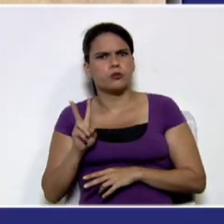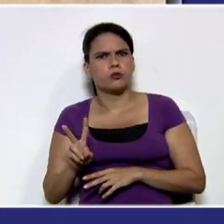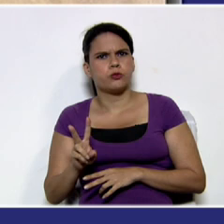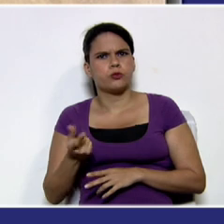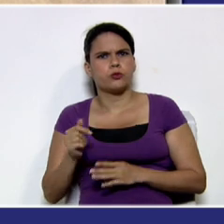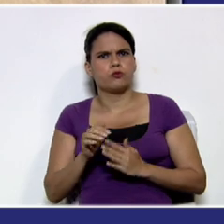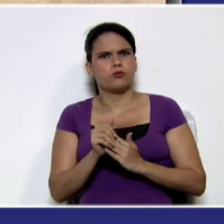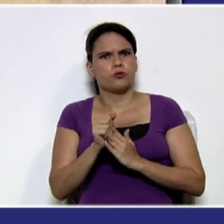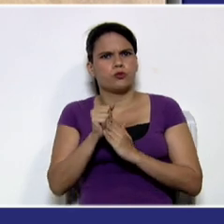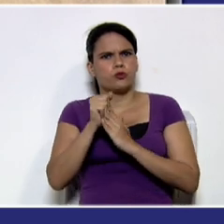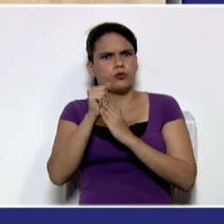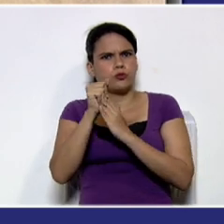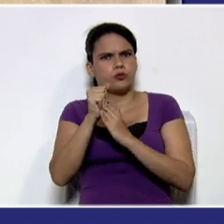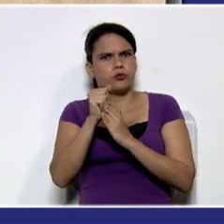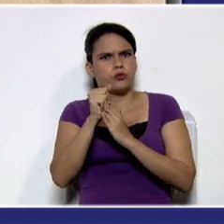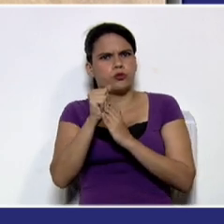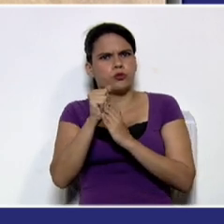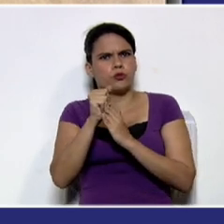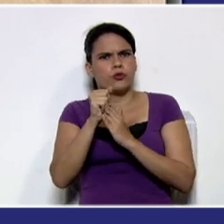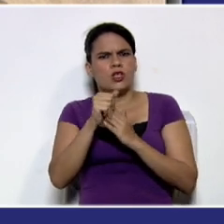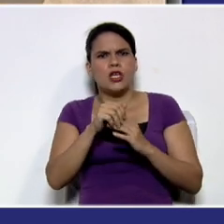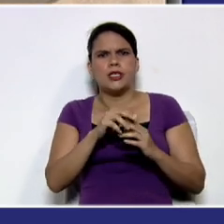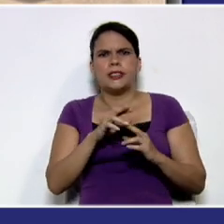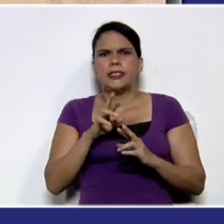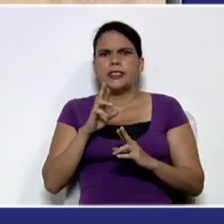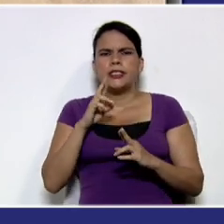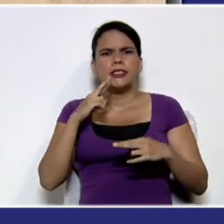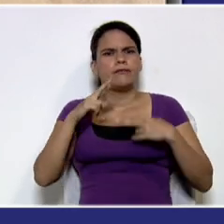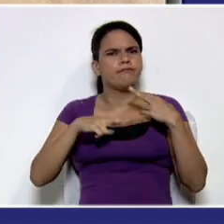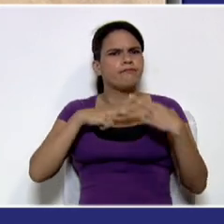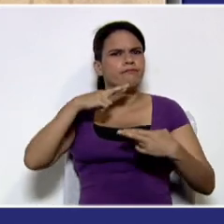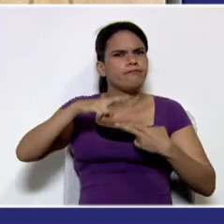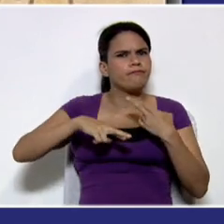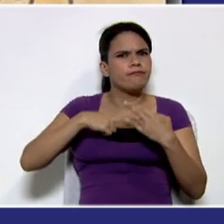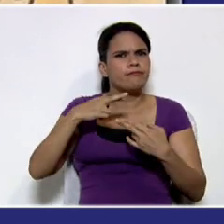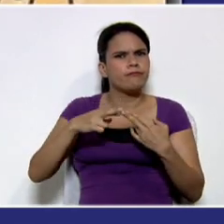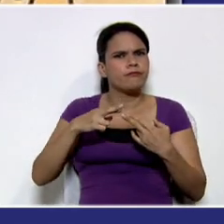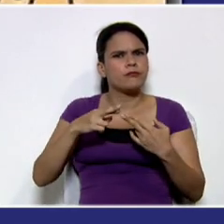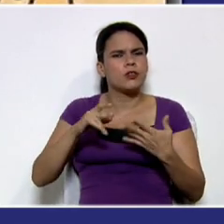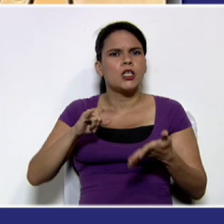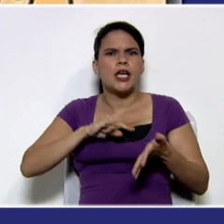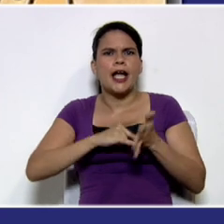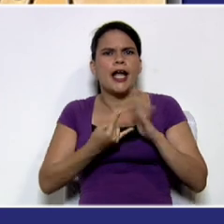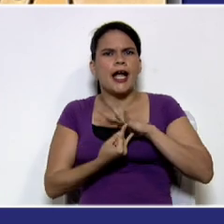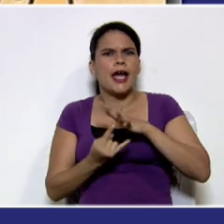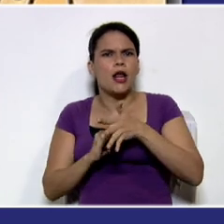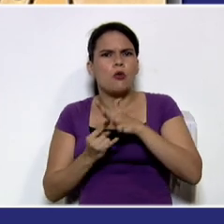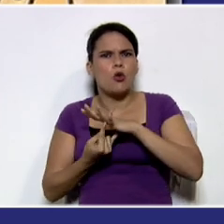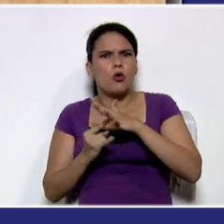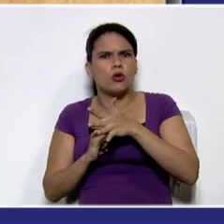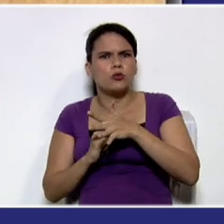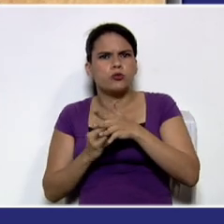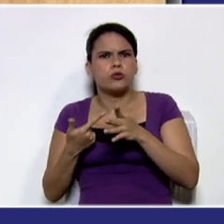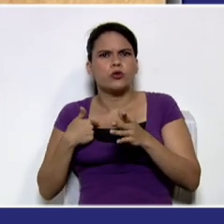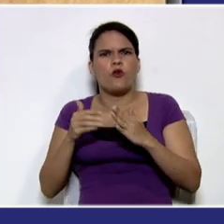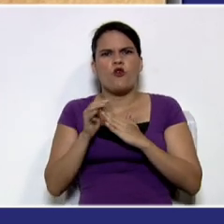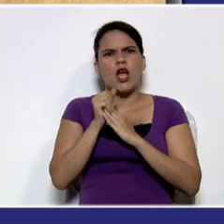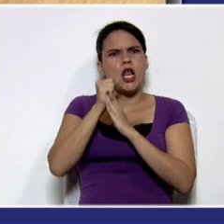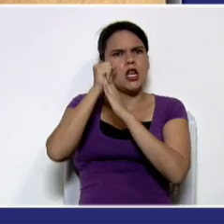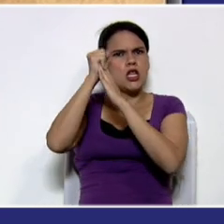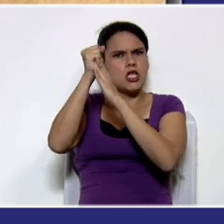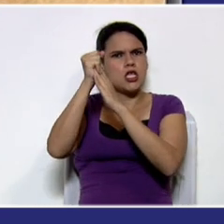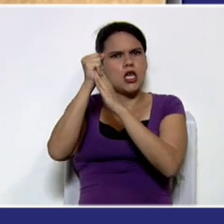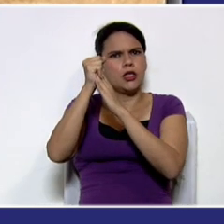sublevación conocida como la Rebelión de Andrés Soto. Nativo de Valencia, Carabobo, dirigió una rebelión contra el monopolio que tenía la